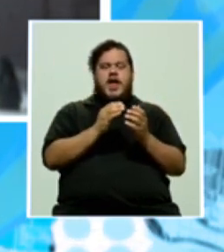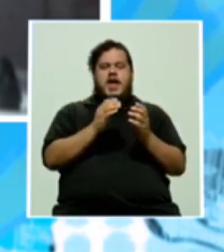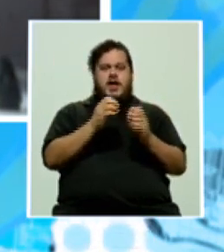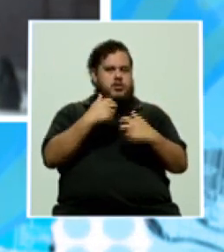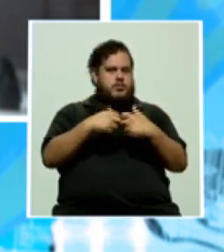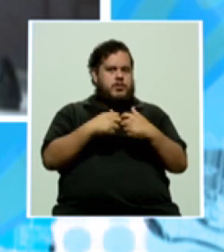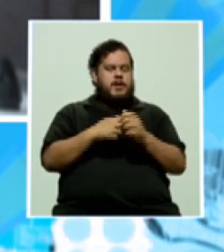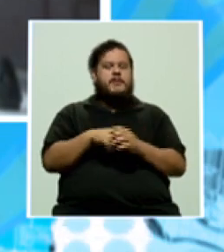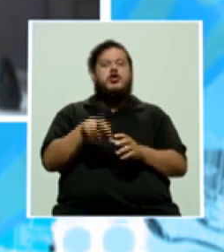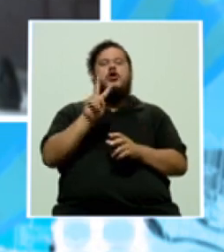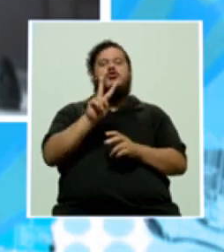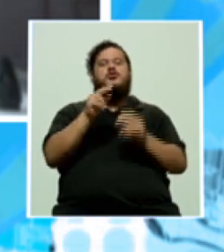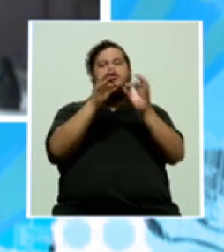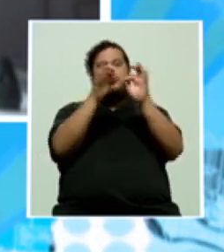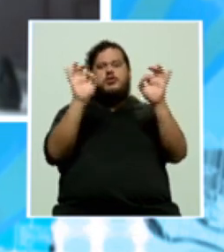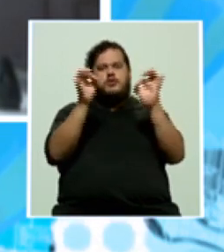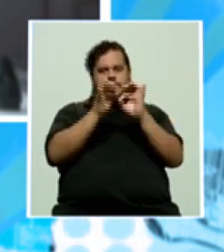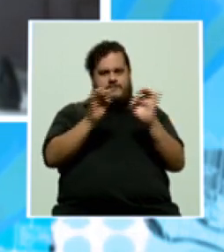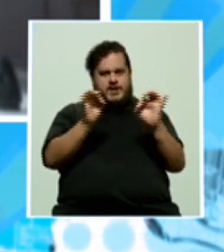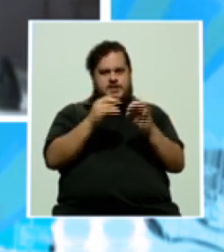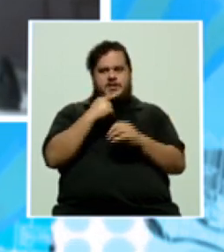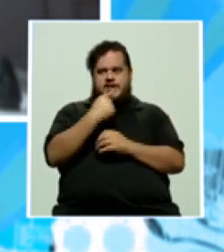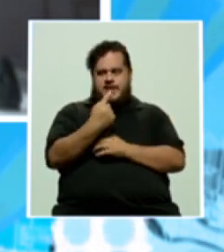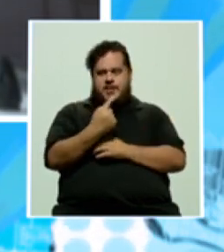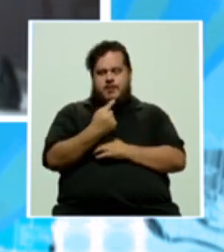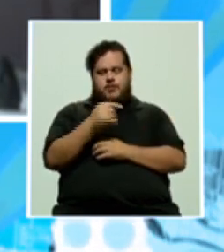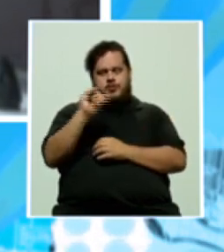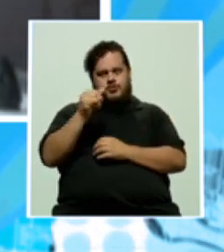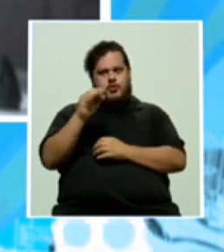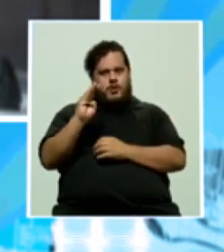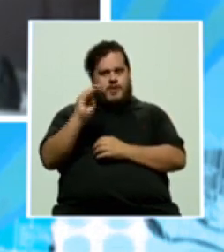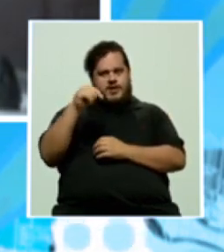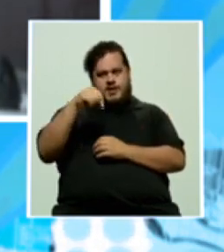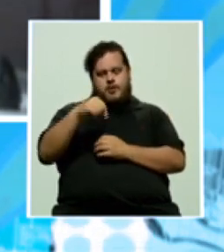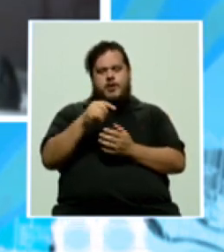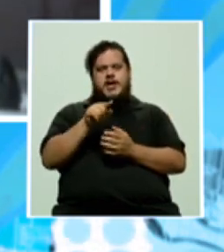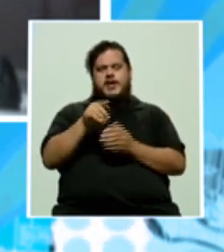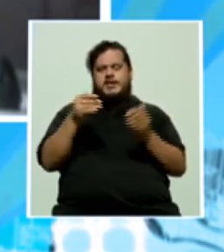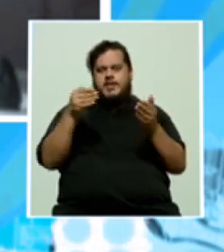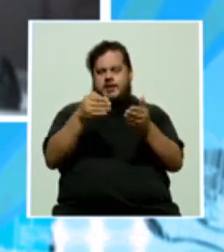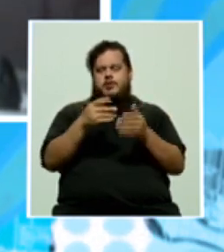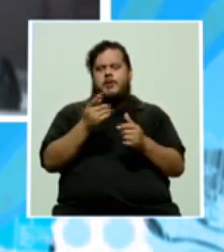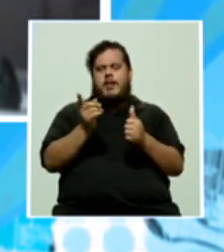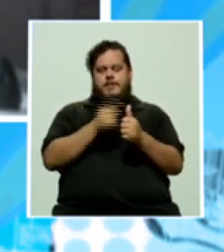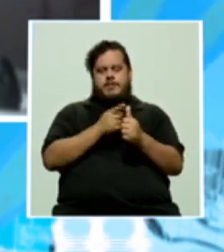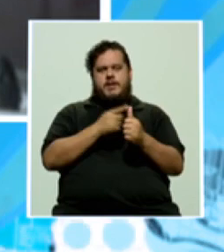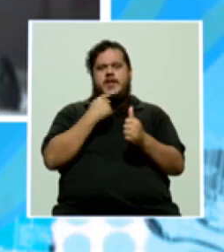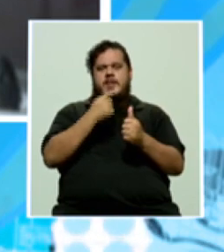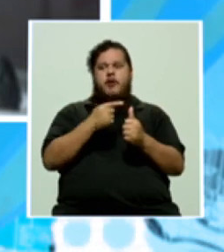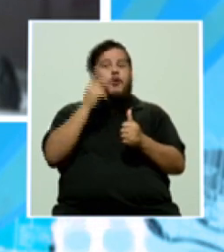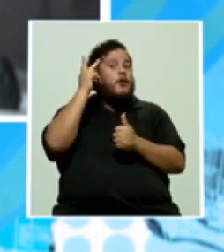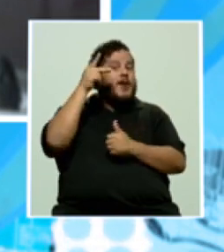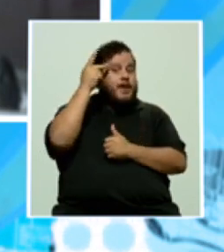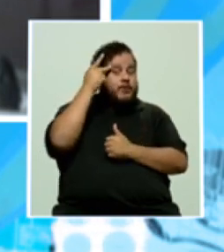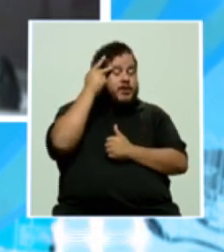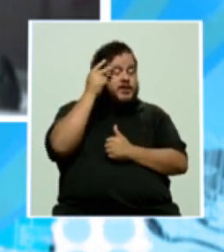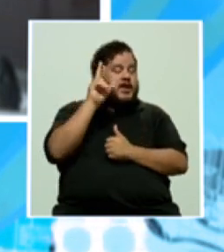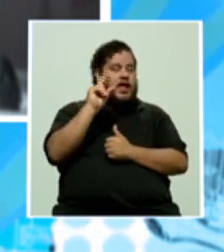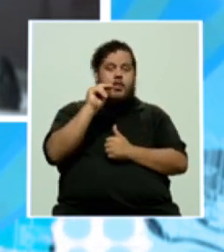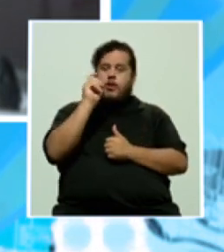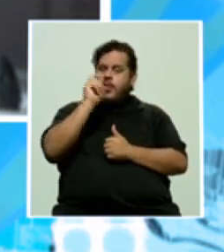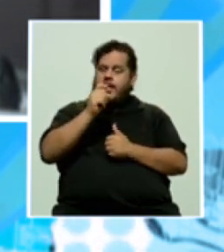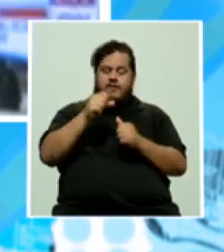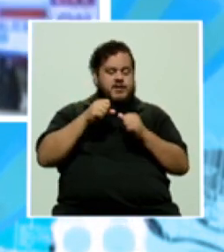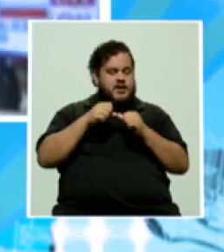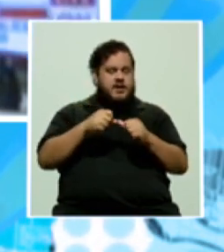2 frases que dijo hoy Joe Biden me parecieron interesantes en esa dirección. La primera es que dijo: la política no debe seguir siendo